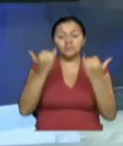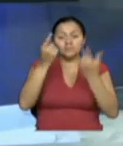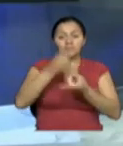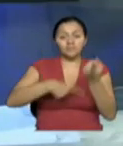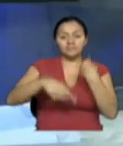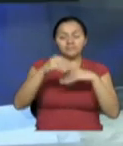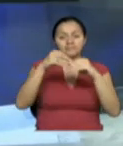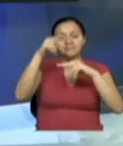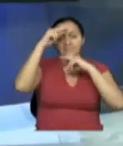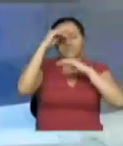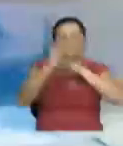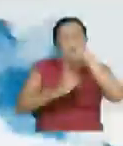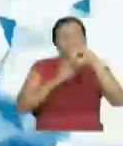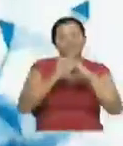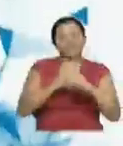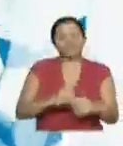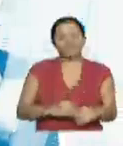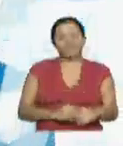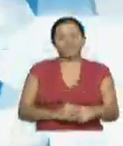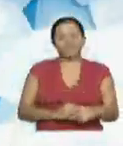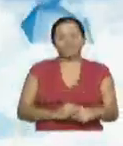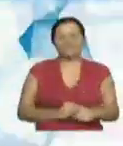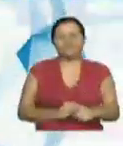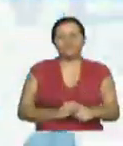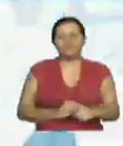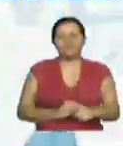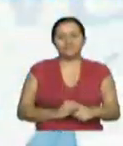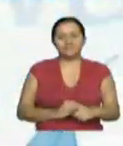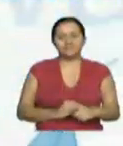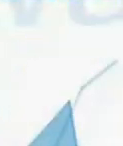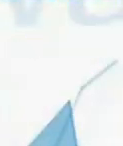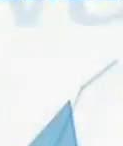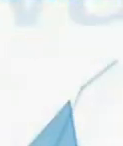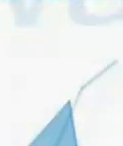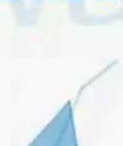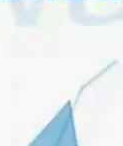volver tendremos el bloque de noticias internacionales. Ya volvemos.